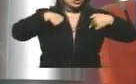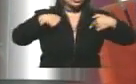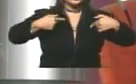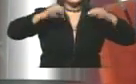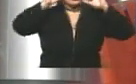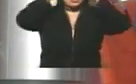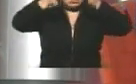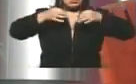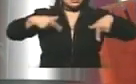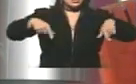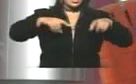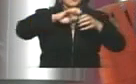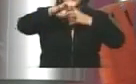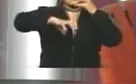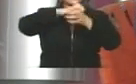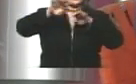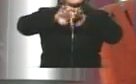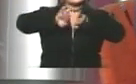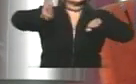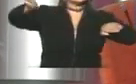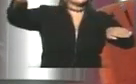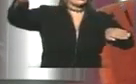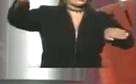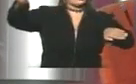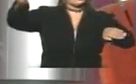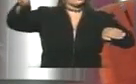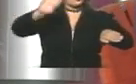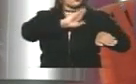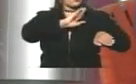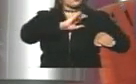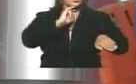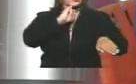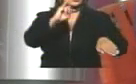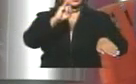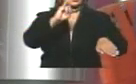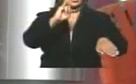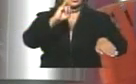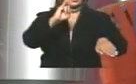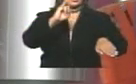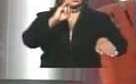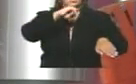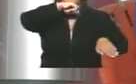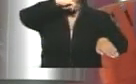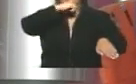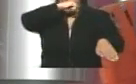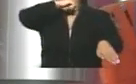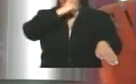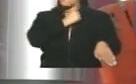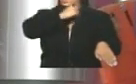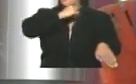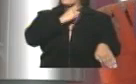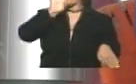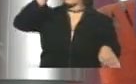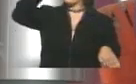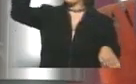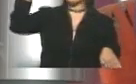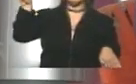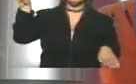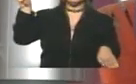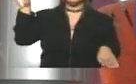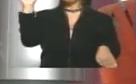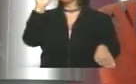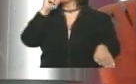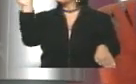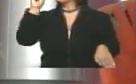comenzamos a tener un deslinde total de nuestra propia identidad y amar permanentemente una nación que no es la